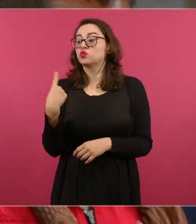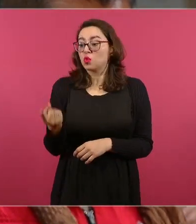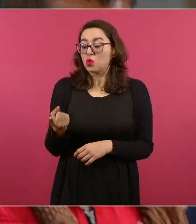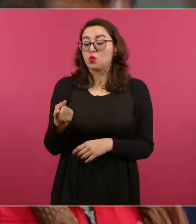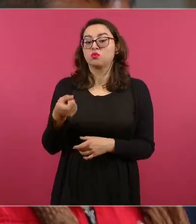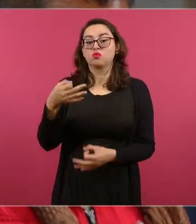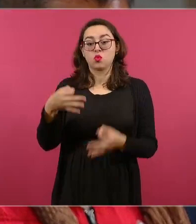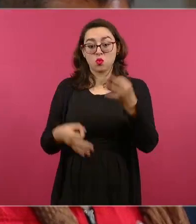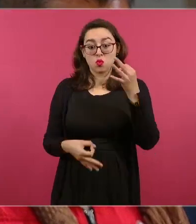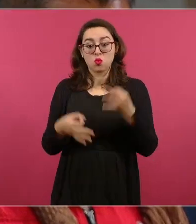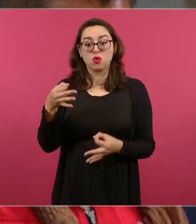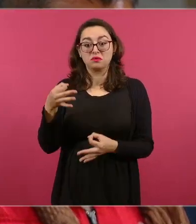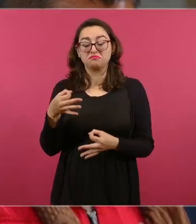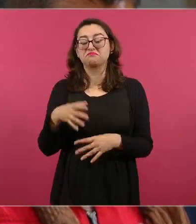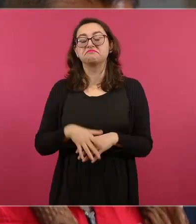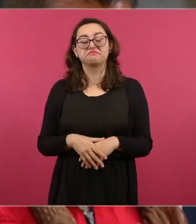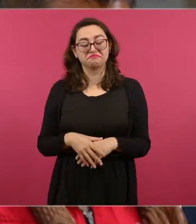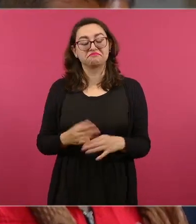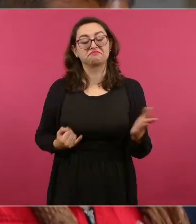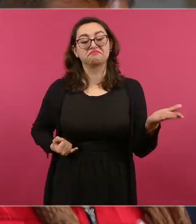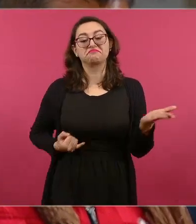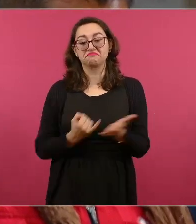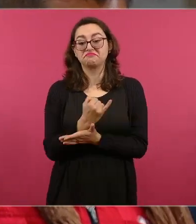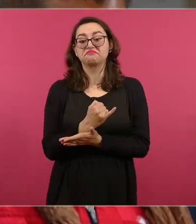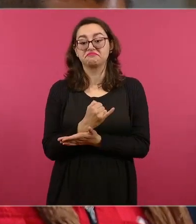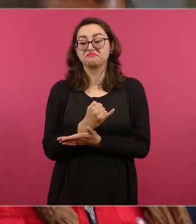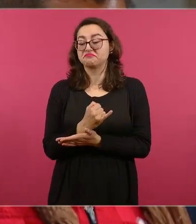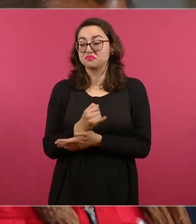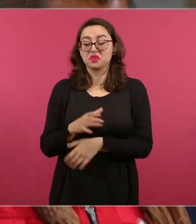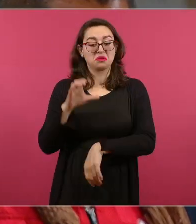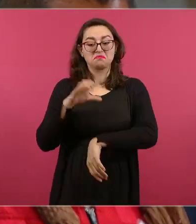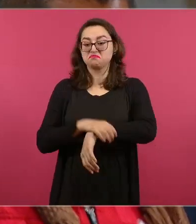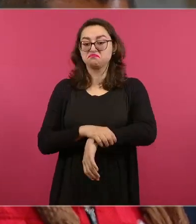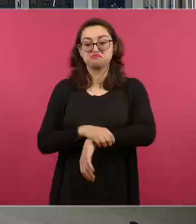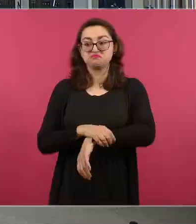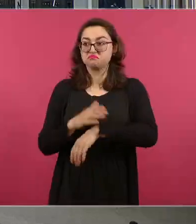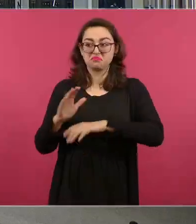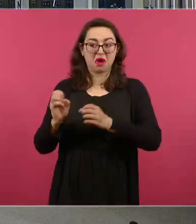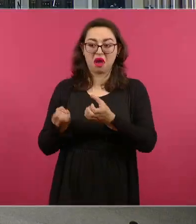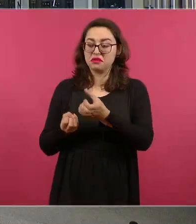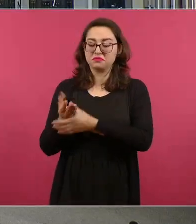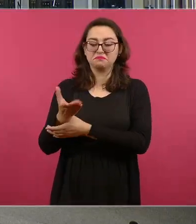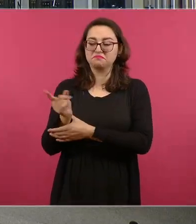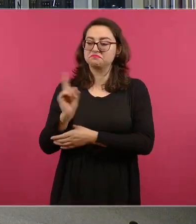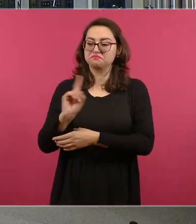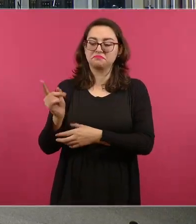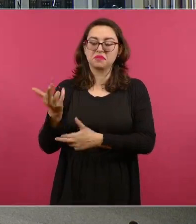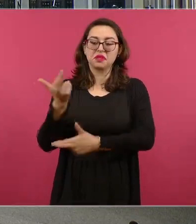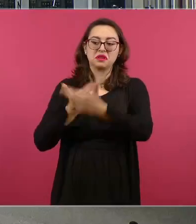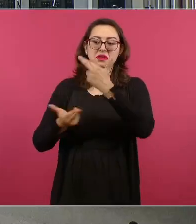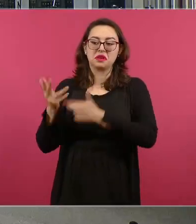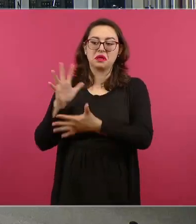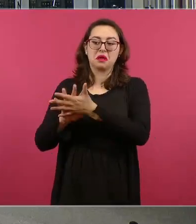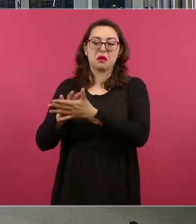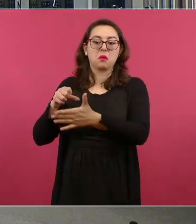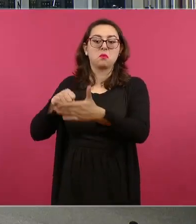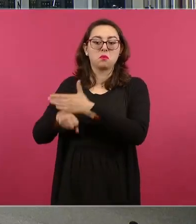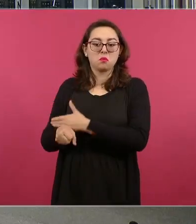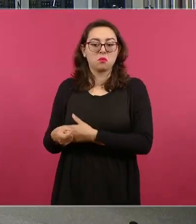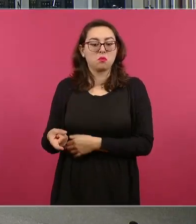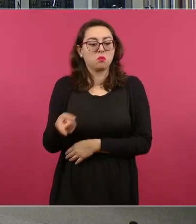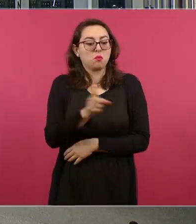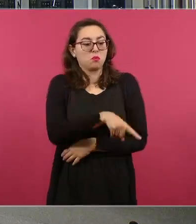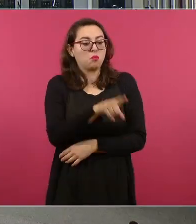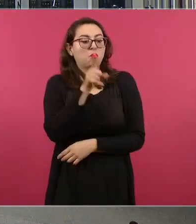finalmente concedió revertir dicho beneficio de libertad a Jorge Calixto, ya que la madre de la víctima, otra vez